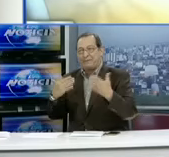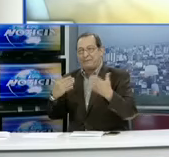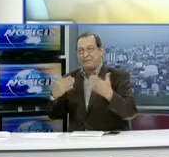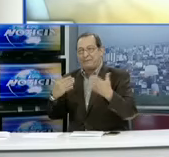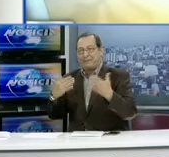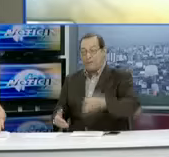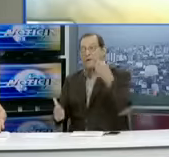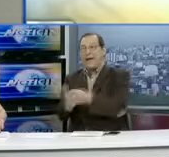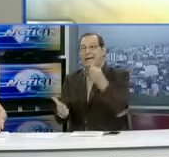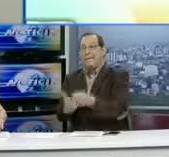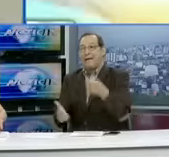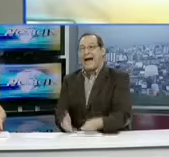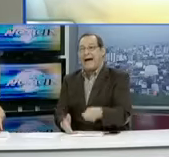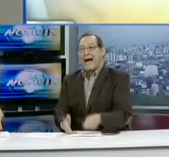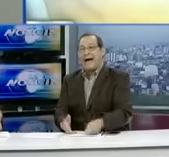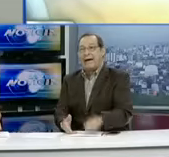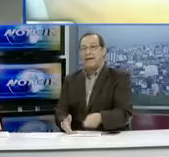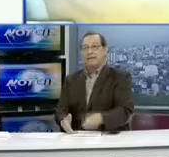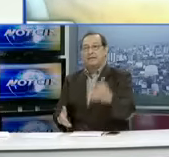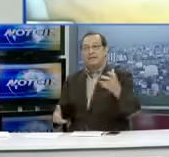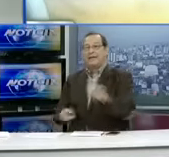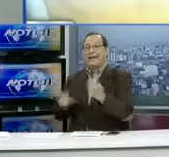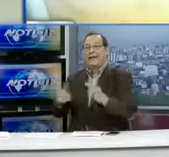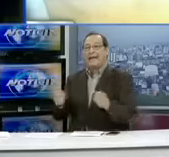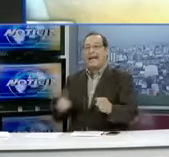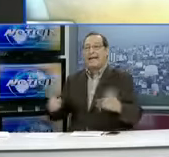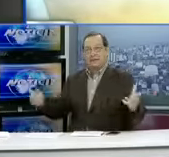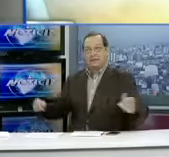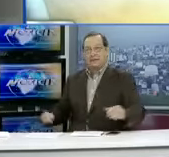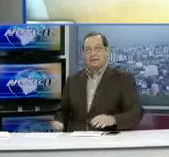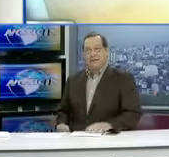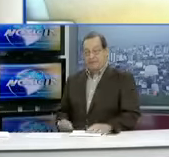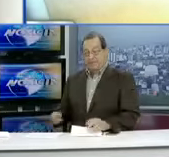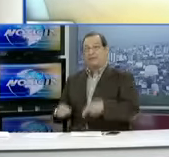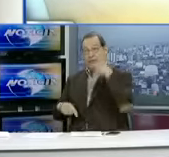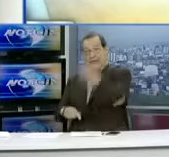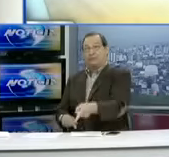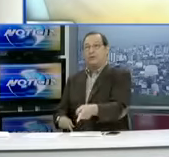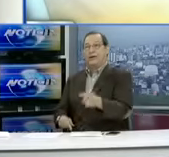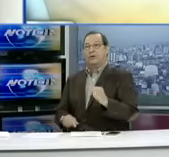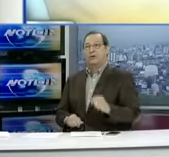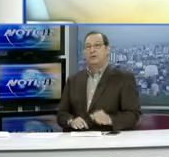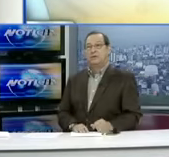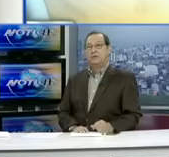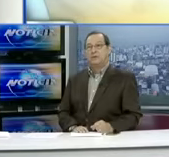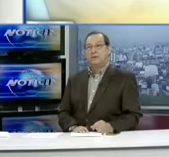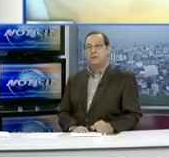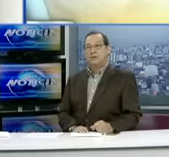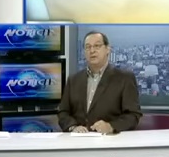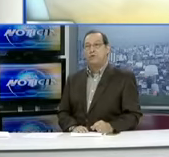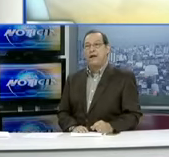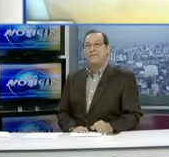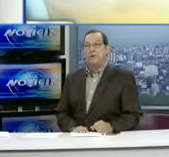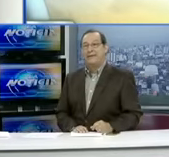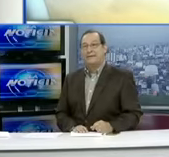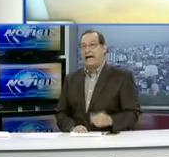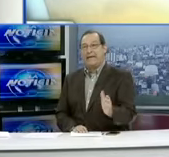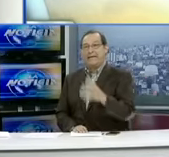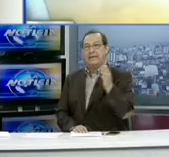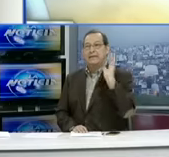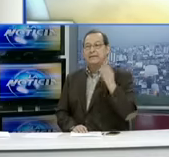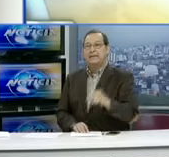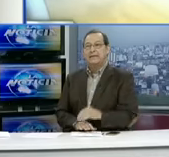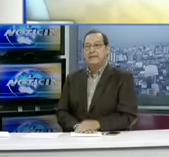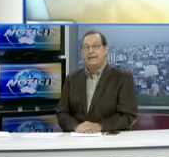través de la transportación por la que paga, que no le regalan. Y de paso se la subieron con unas promesas